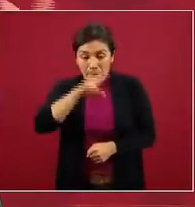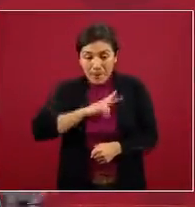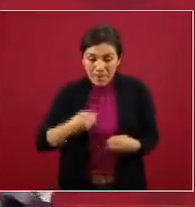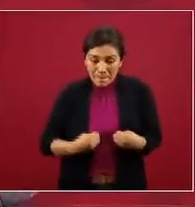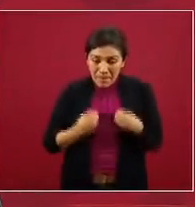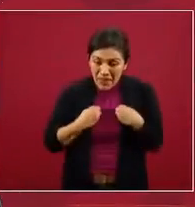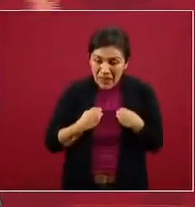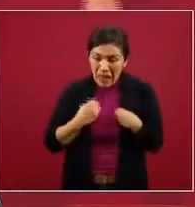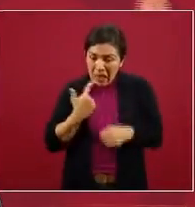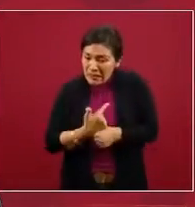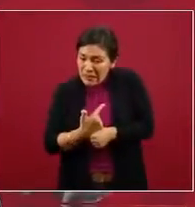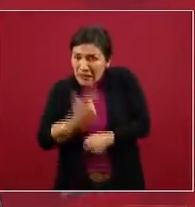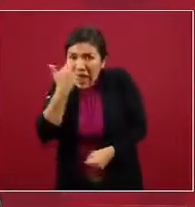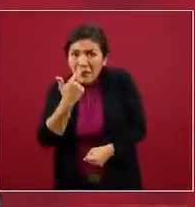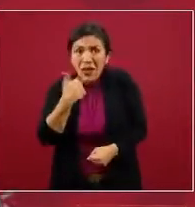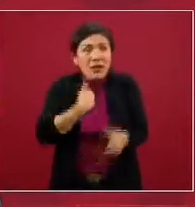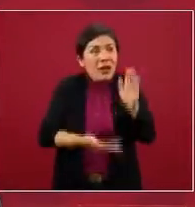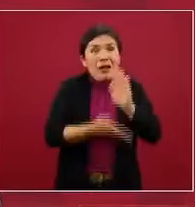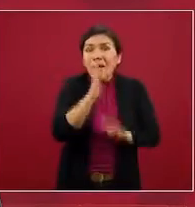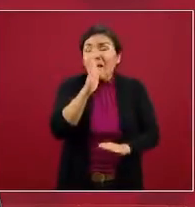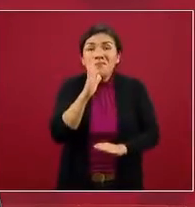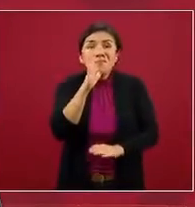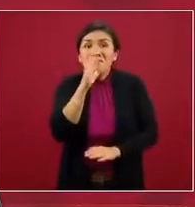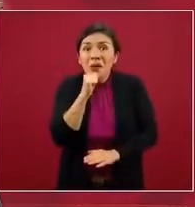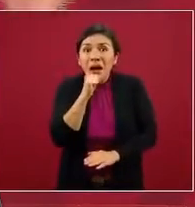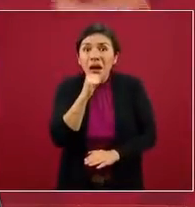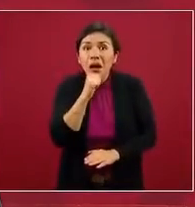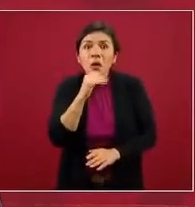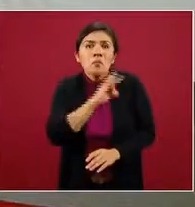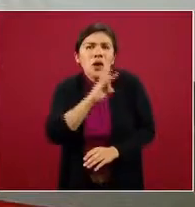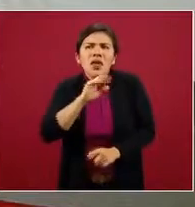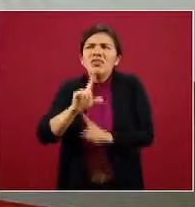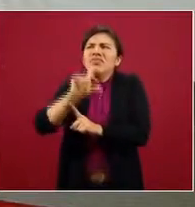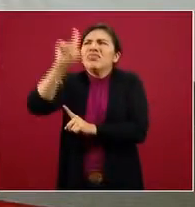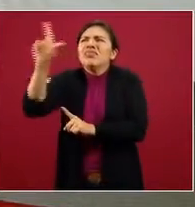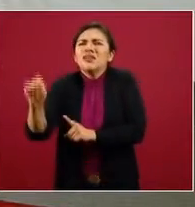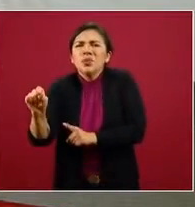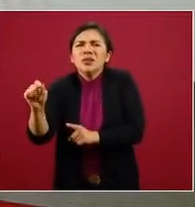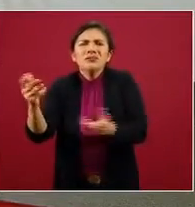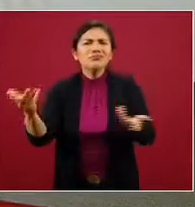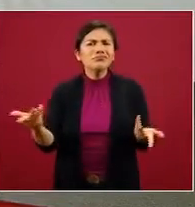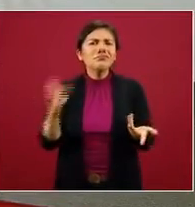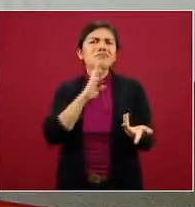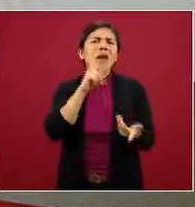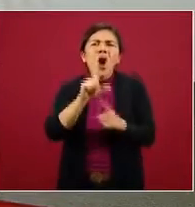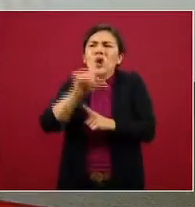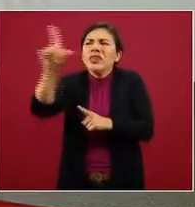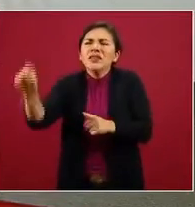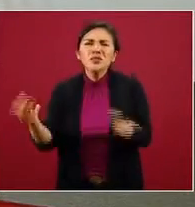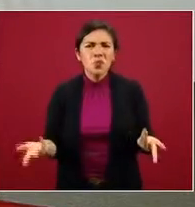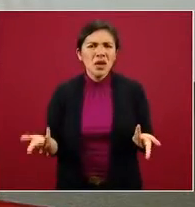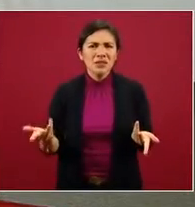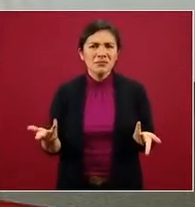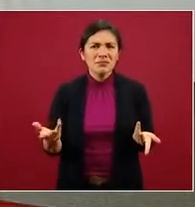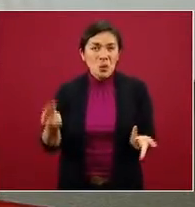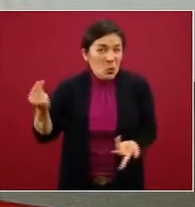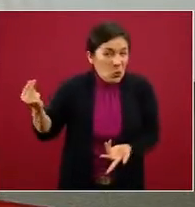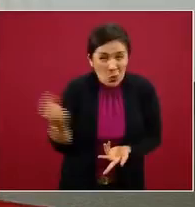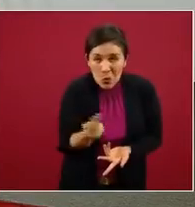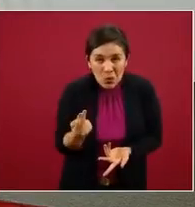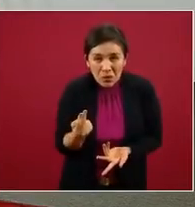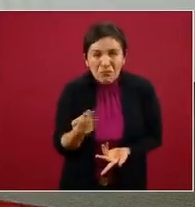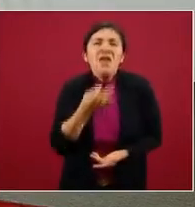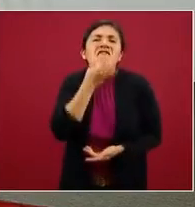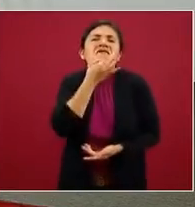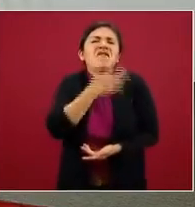realidad, la de mi familia y la de mi comunidad, y lo podría hacer dentro de 3 meses, mejor lo hago dentro de 3 meses.